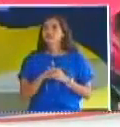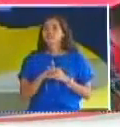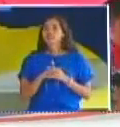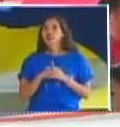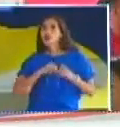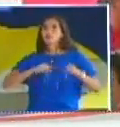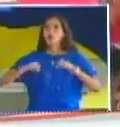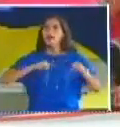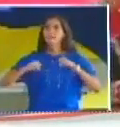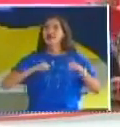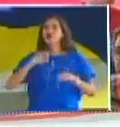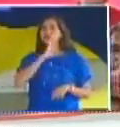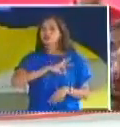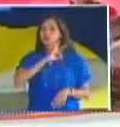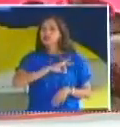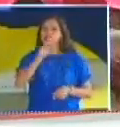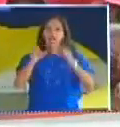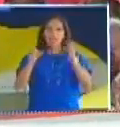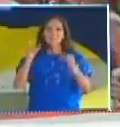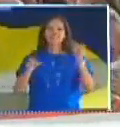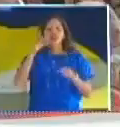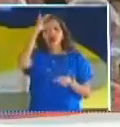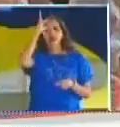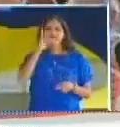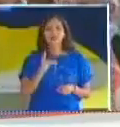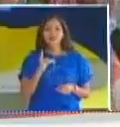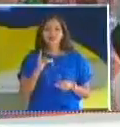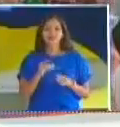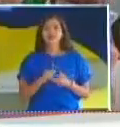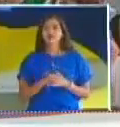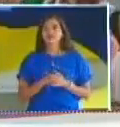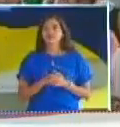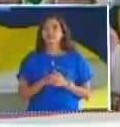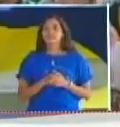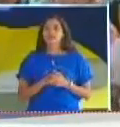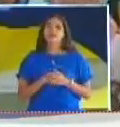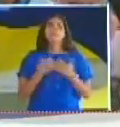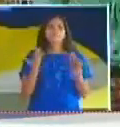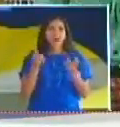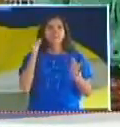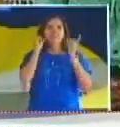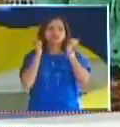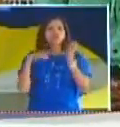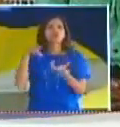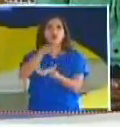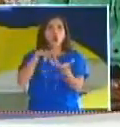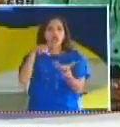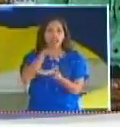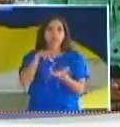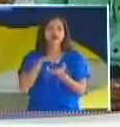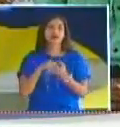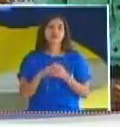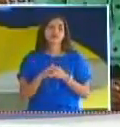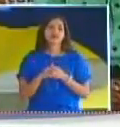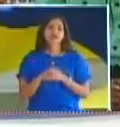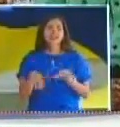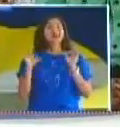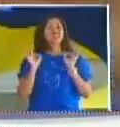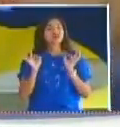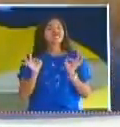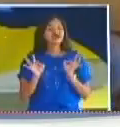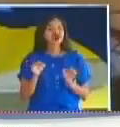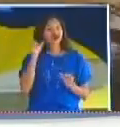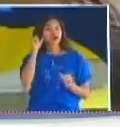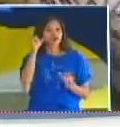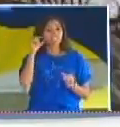los movimientos sociales, de las personas con alguna discapacidad, para escuchar sus problemas, sobre todo para escuchar